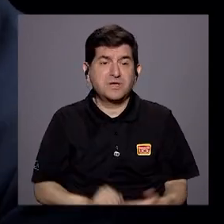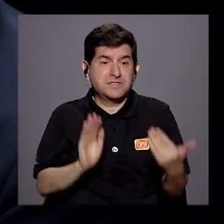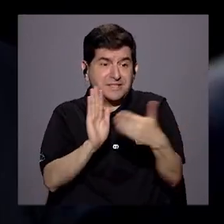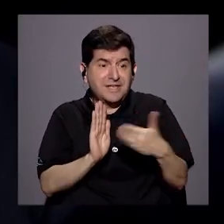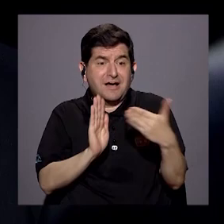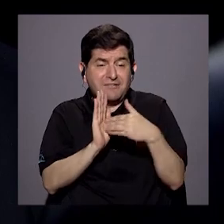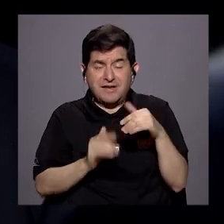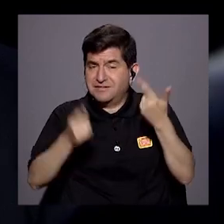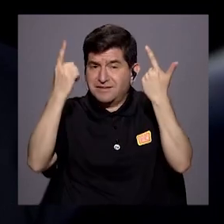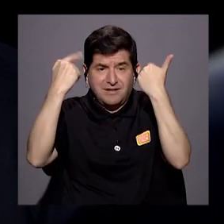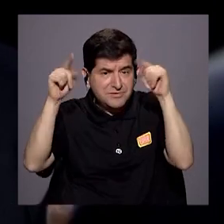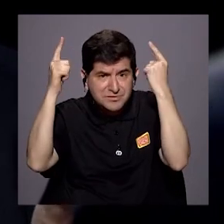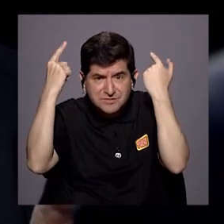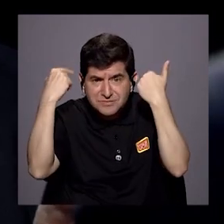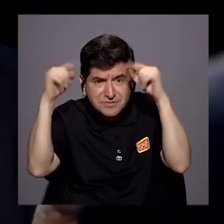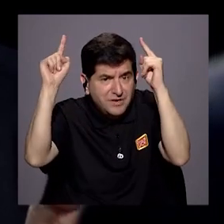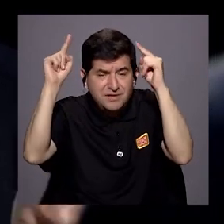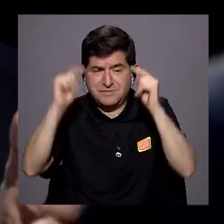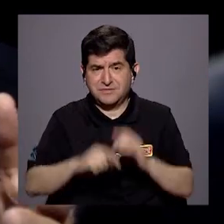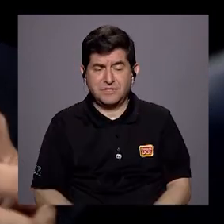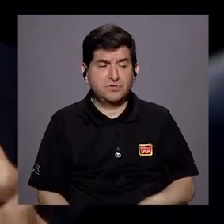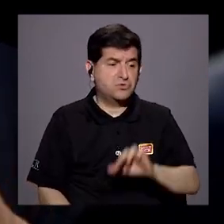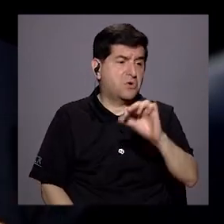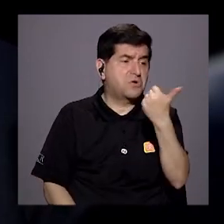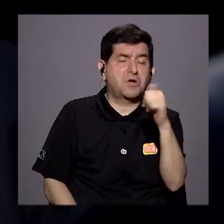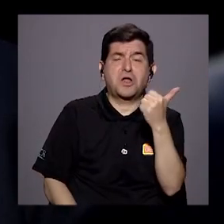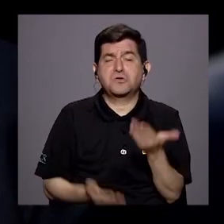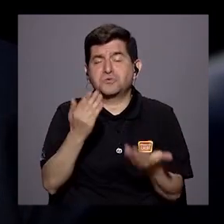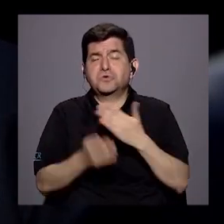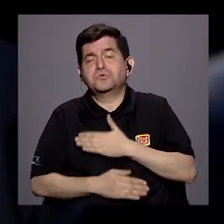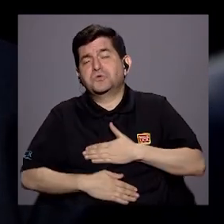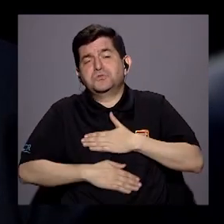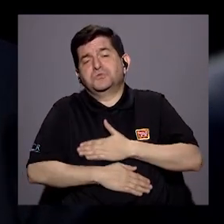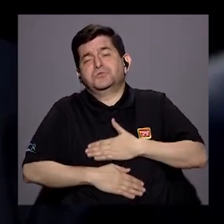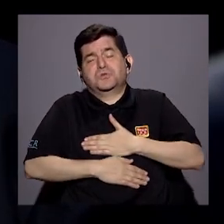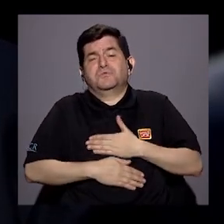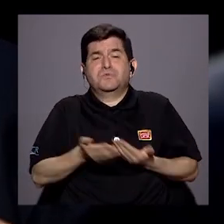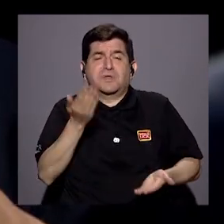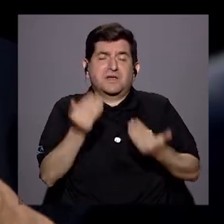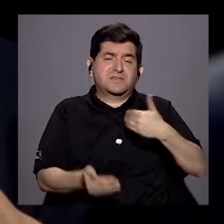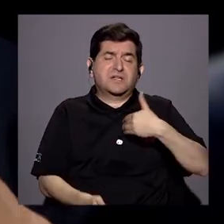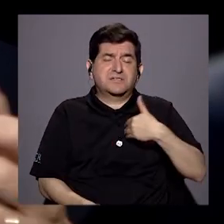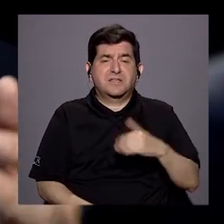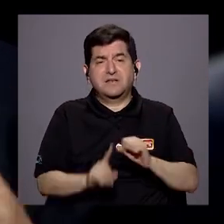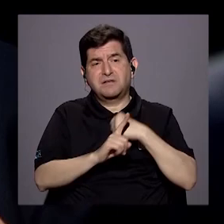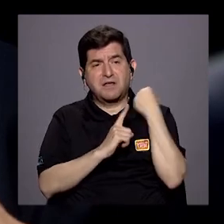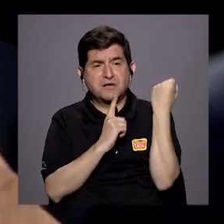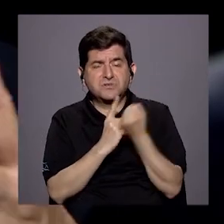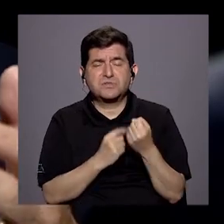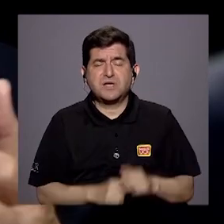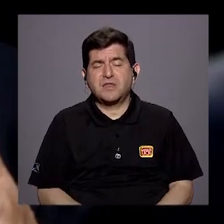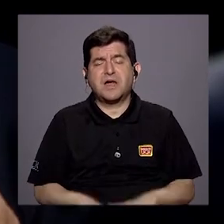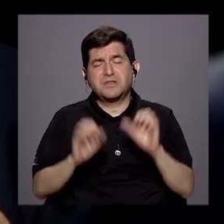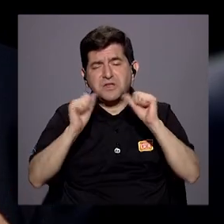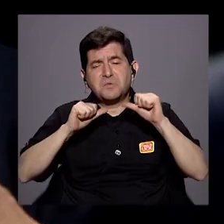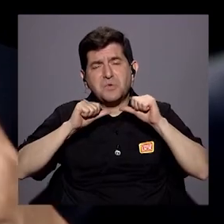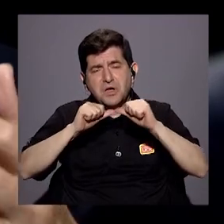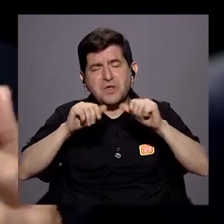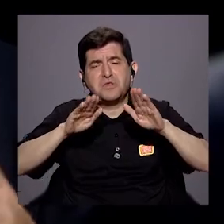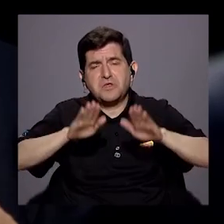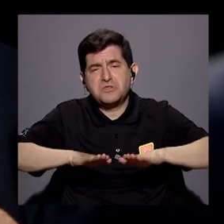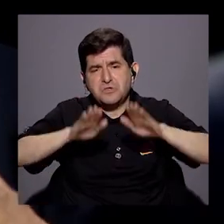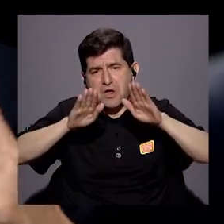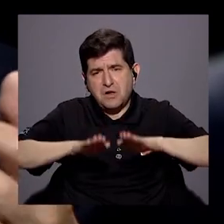pagando el costo de esa ineficiencia que los otros las están disfrutando en tal vez tener una socia un poco más llevadera